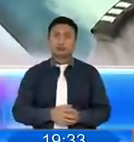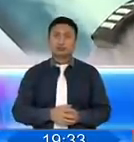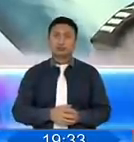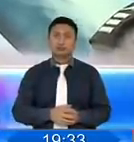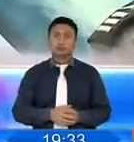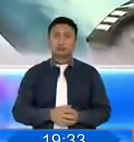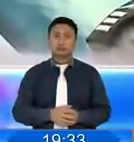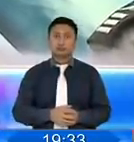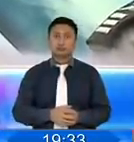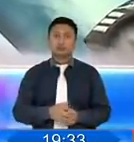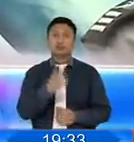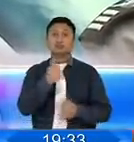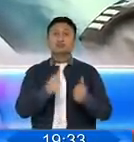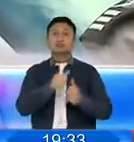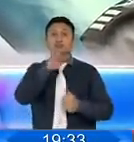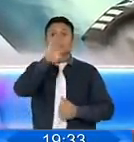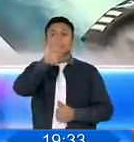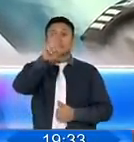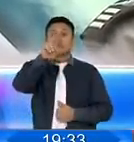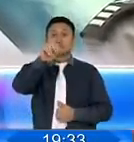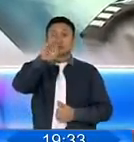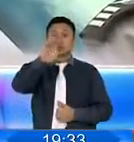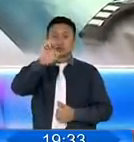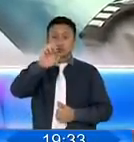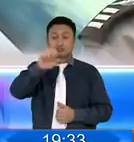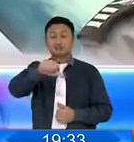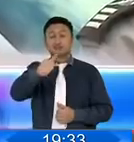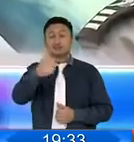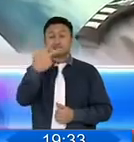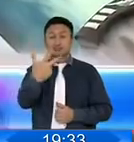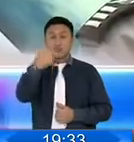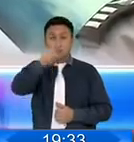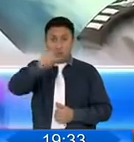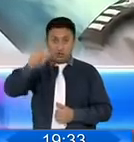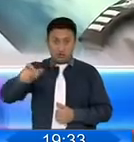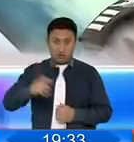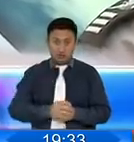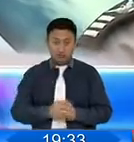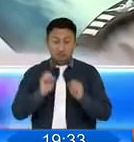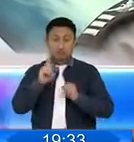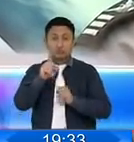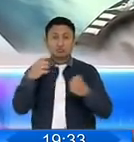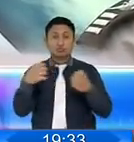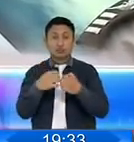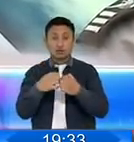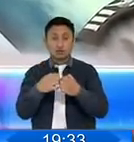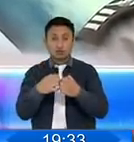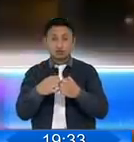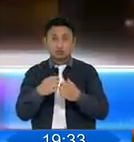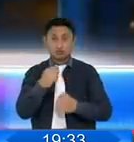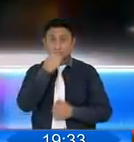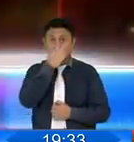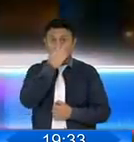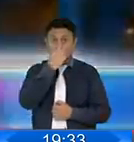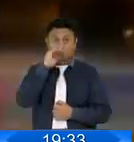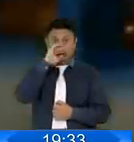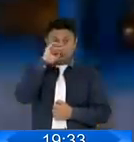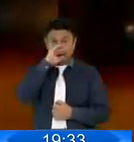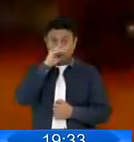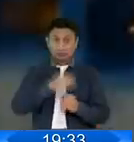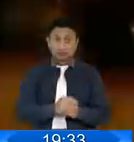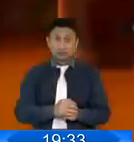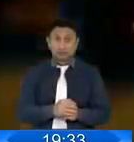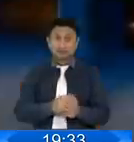subteniente Bunsi, estaban 3 personas más, las cuales conforman la unidad móvil. Afortunadamente, el pronto actuar